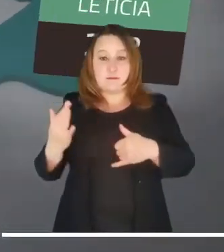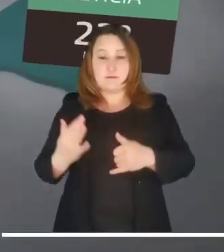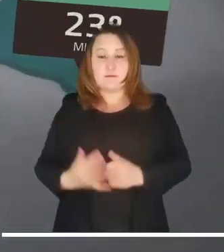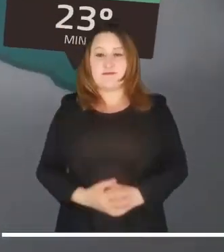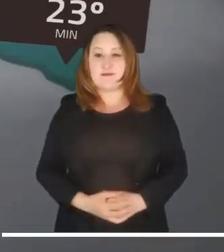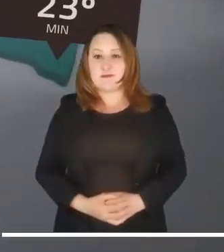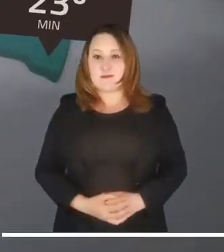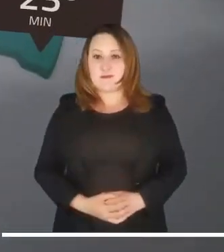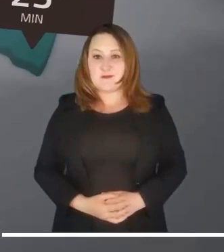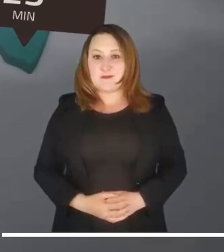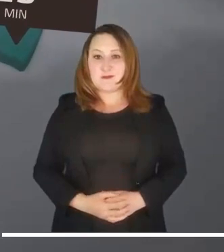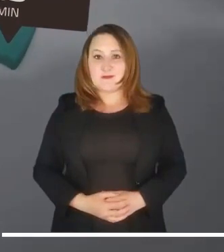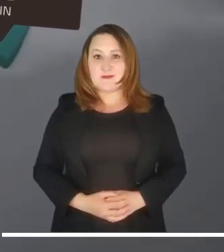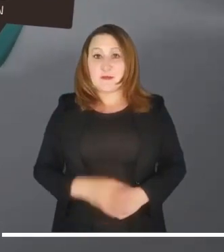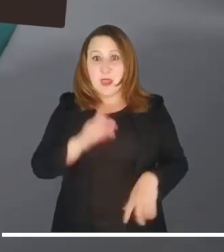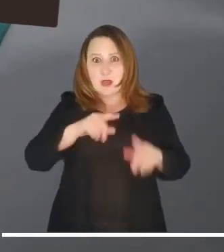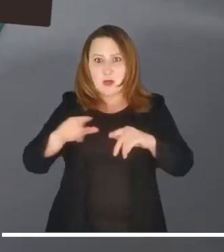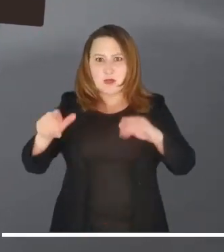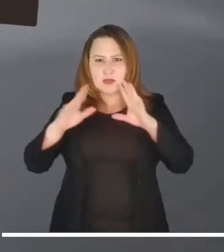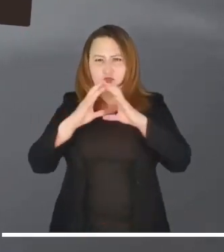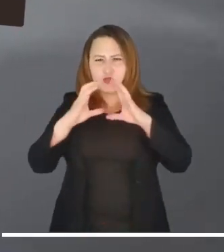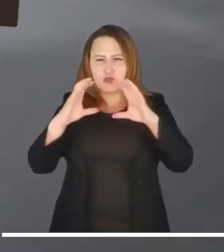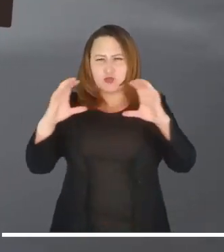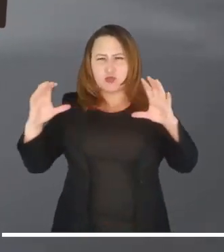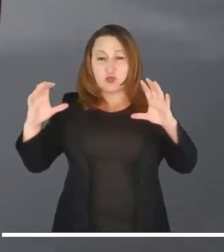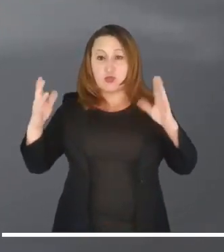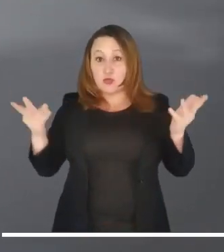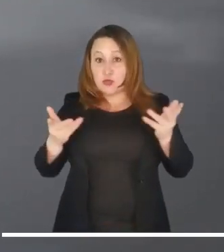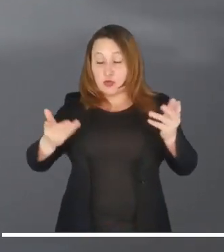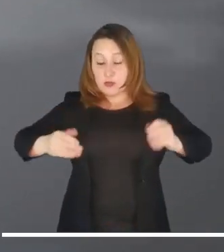Vaupés, Guaviare y Guainía.